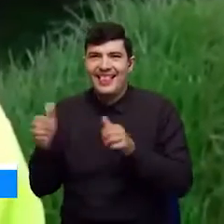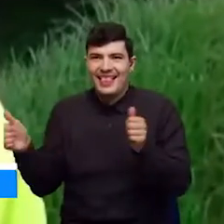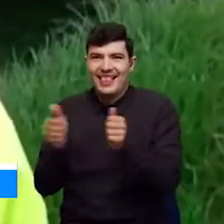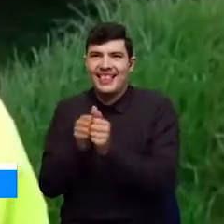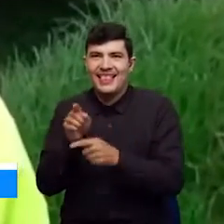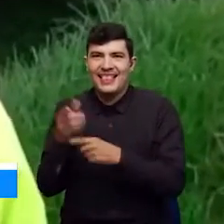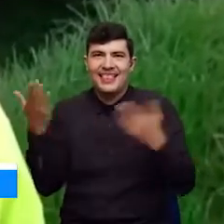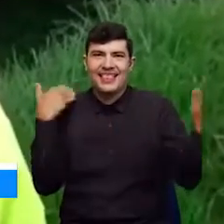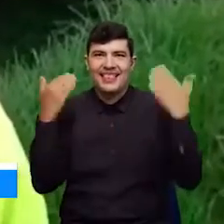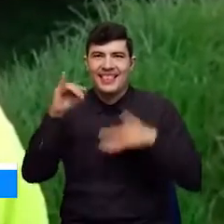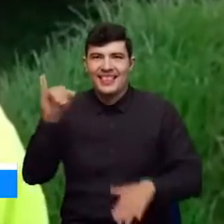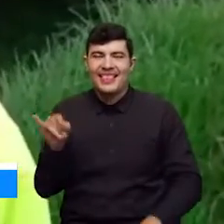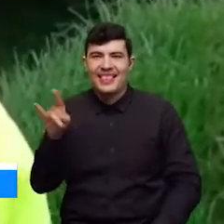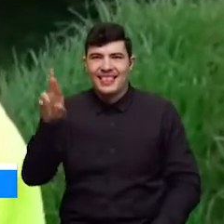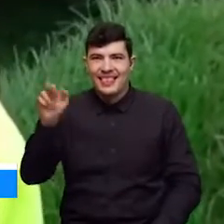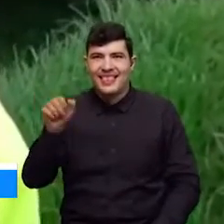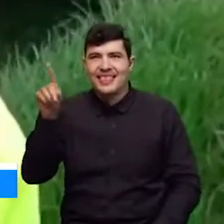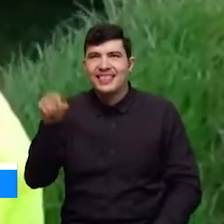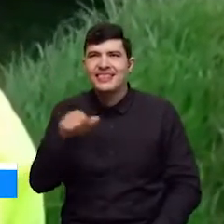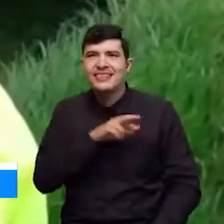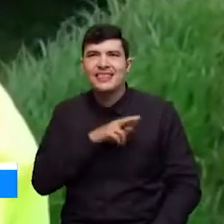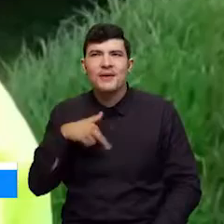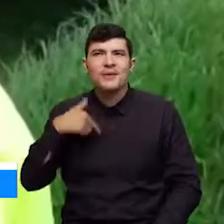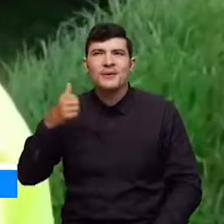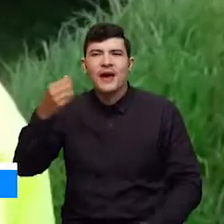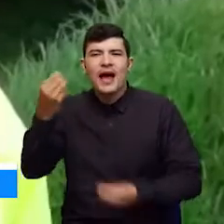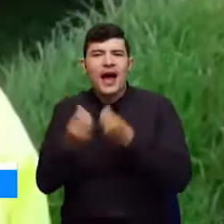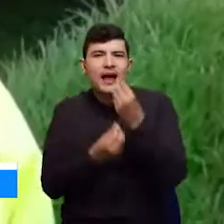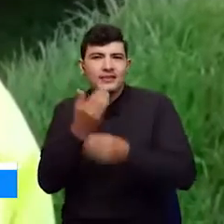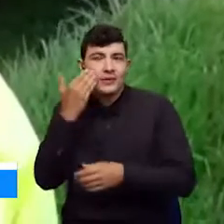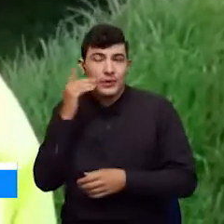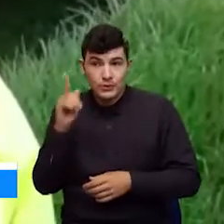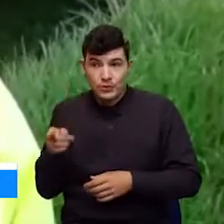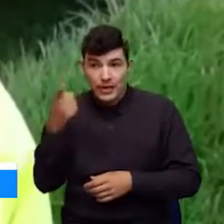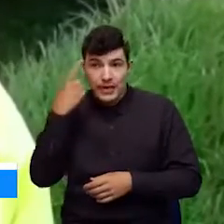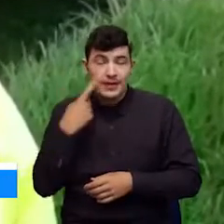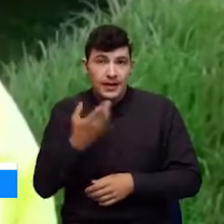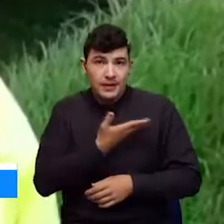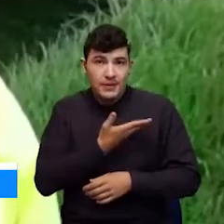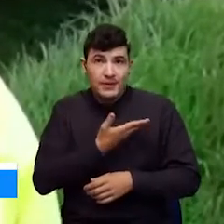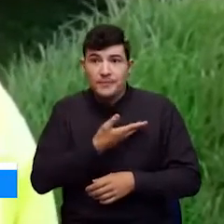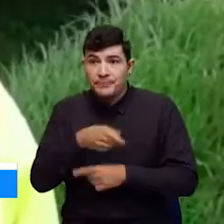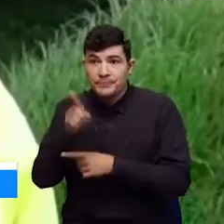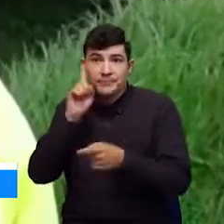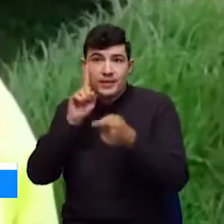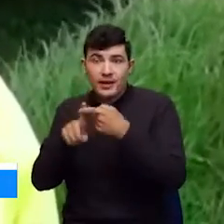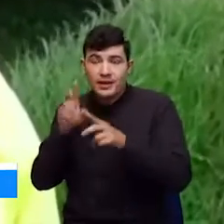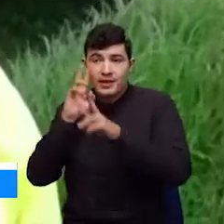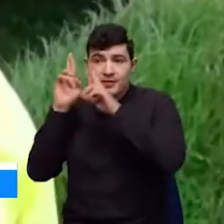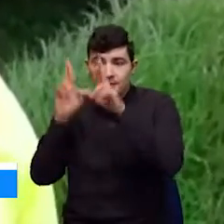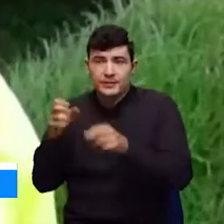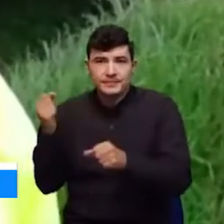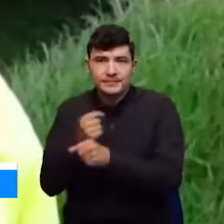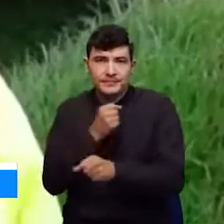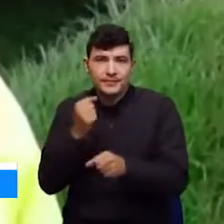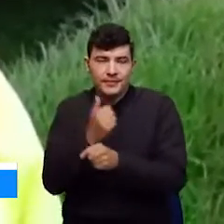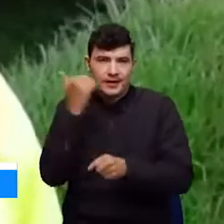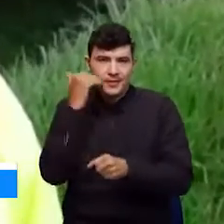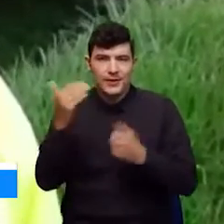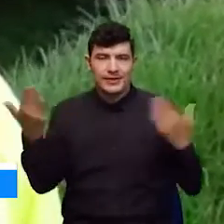Jurado, donde realizamos el Día de la Madre con el fin de resaltar la labor de la mujer